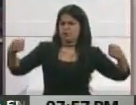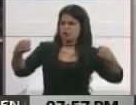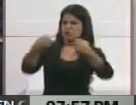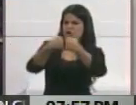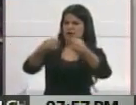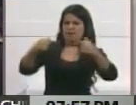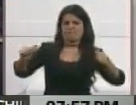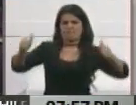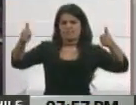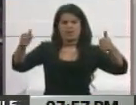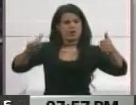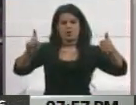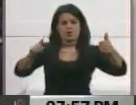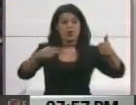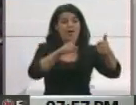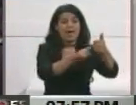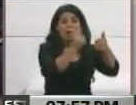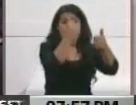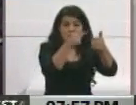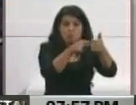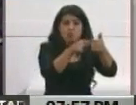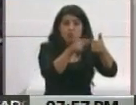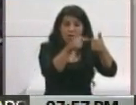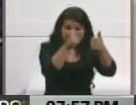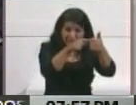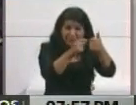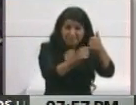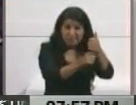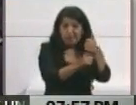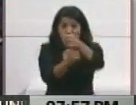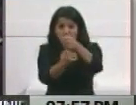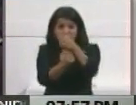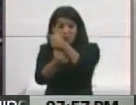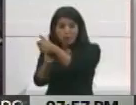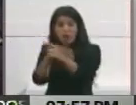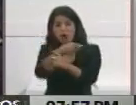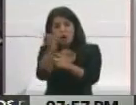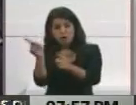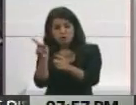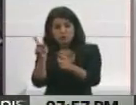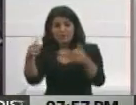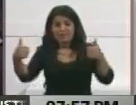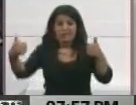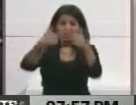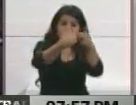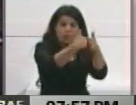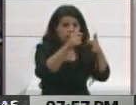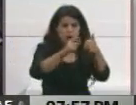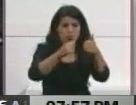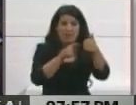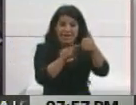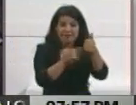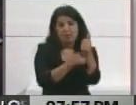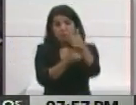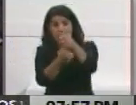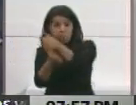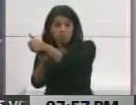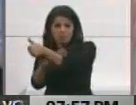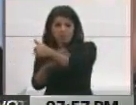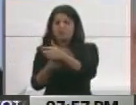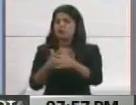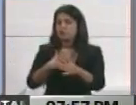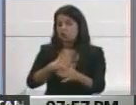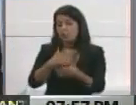un poder al resto de los poderes estoy en la interpretación si me permite no soy periodista usted sabe muy bien que vengo de la